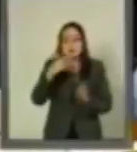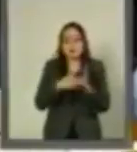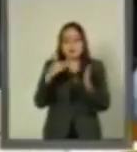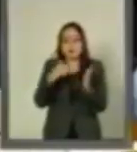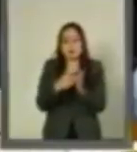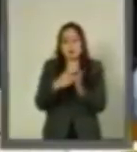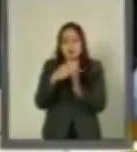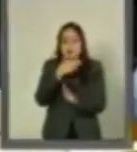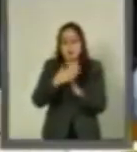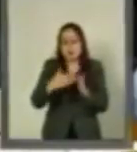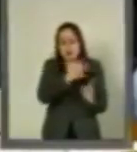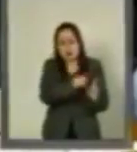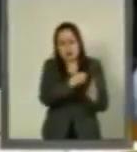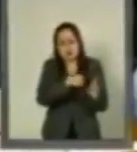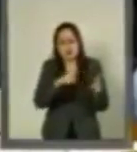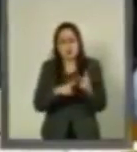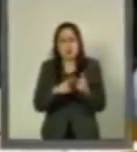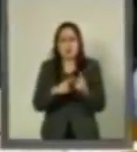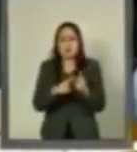2.5 millones a un hijo,